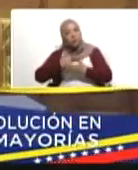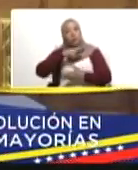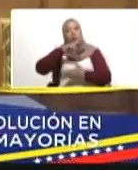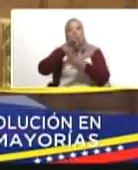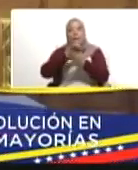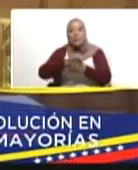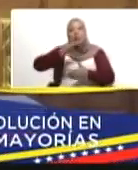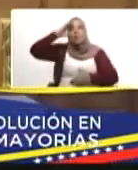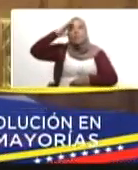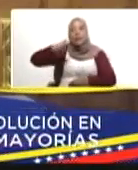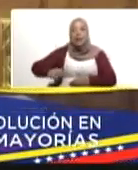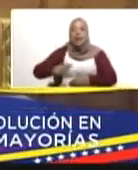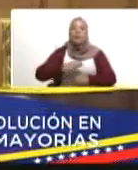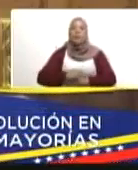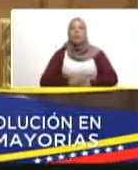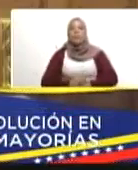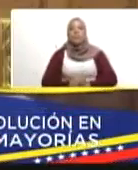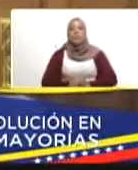hermanos